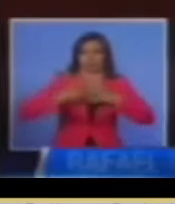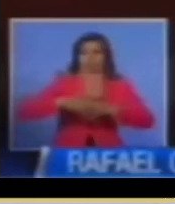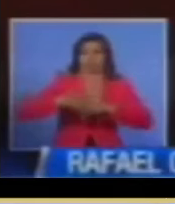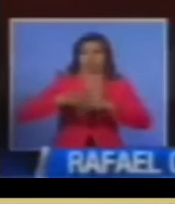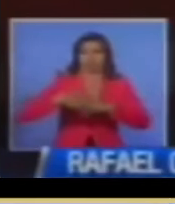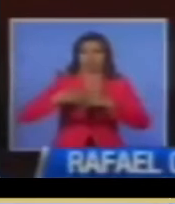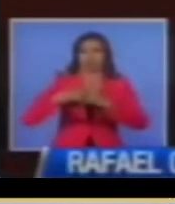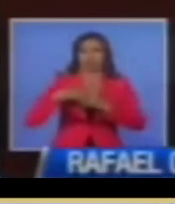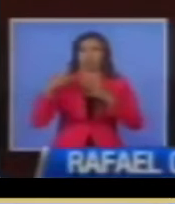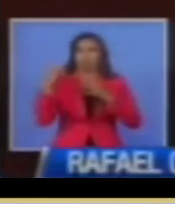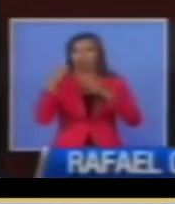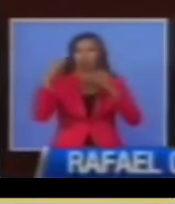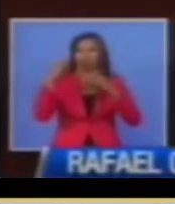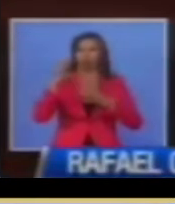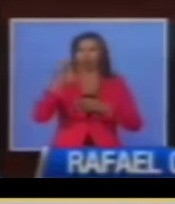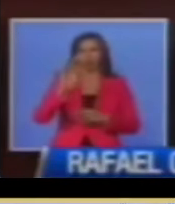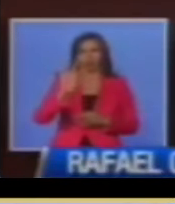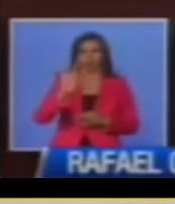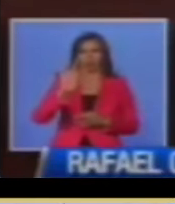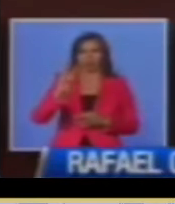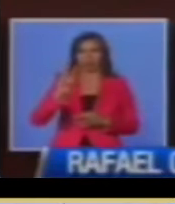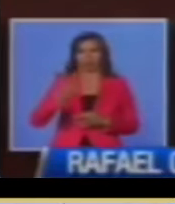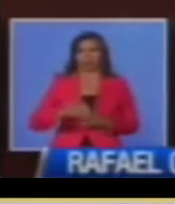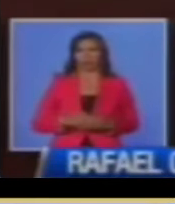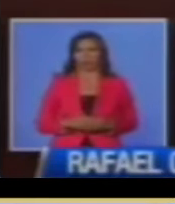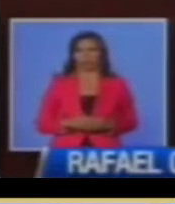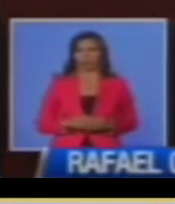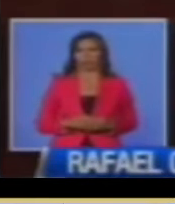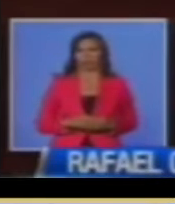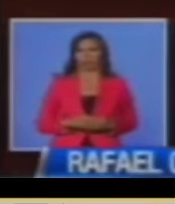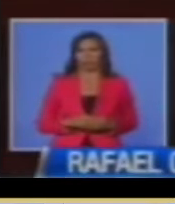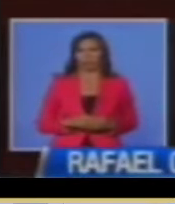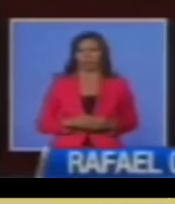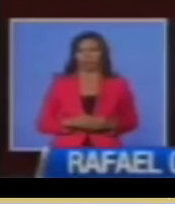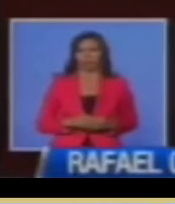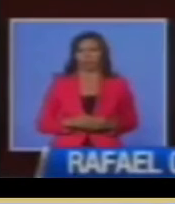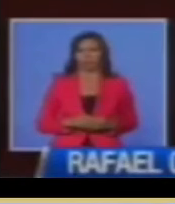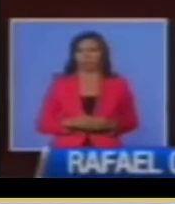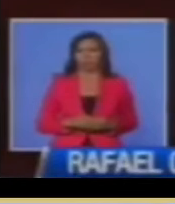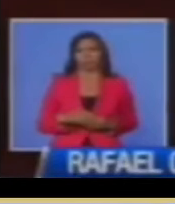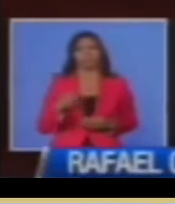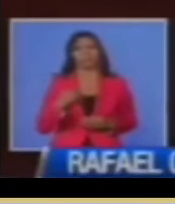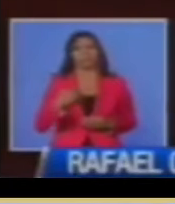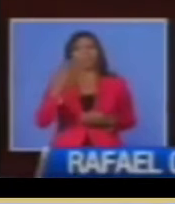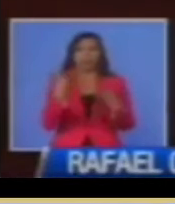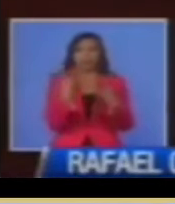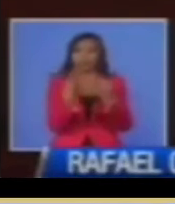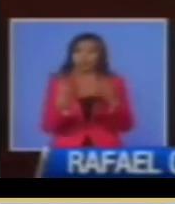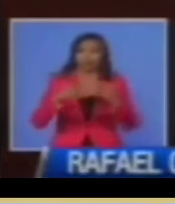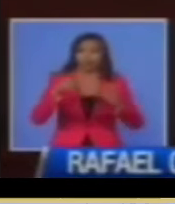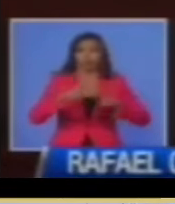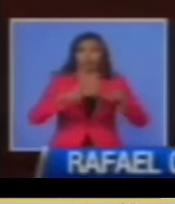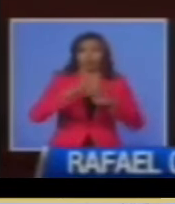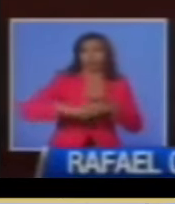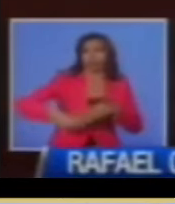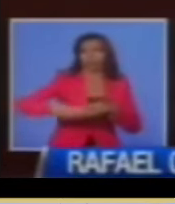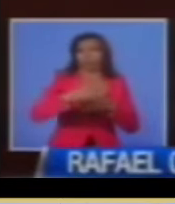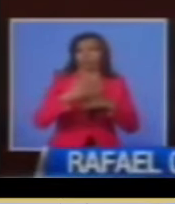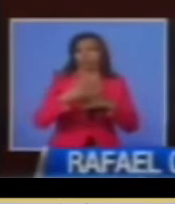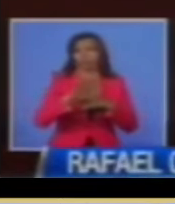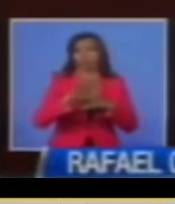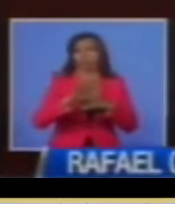exportadores de energía limpia y renovable de origen hídrico en su inmensa mayoría pero también